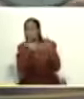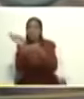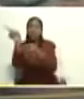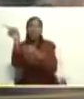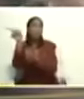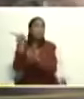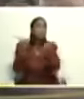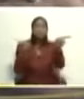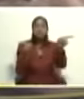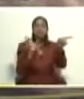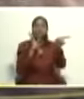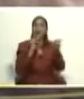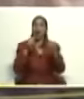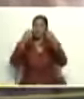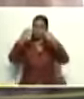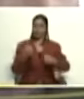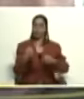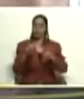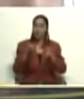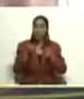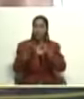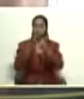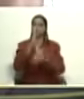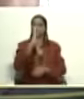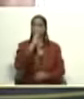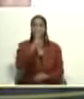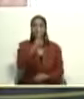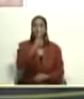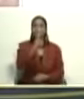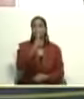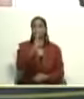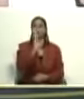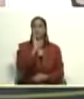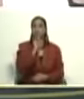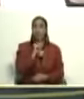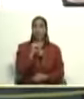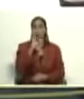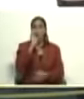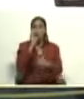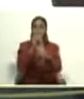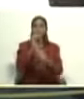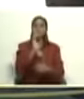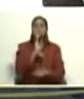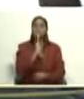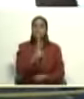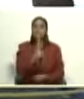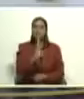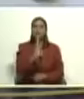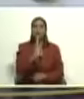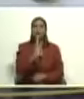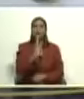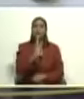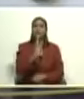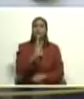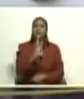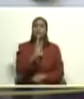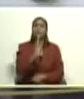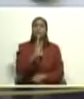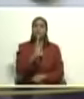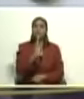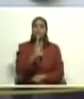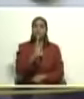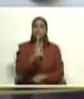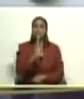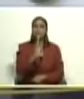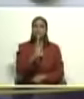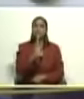sin pistas. Mientras que veo que en la recuperación de los BRICS, en la recuperación de ese mundo multipolar,